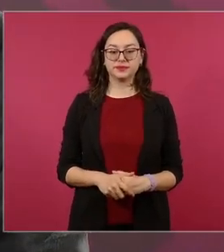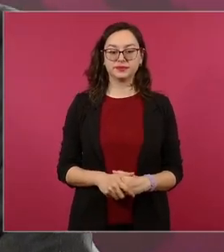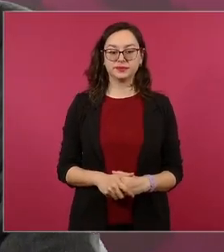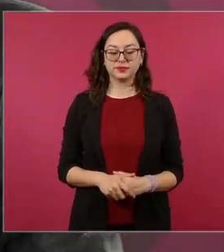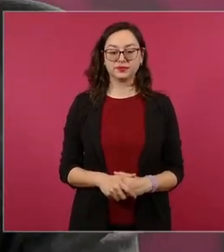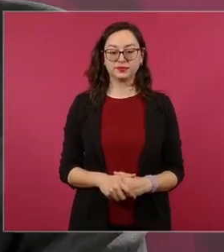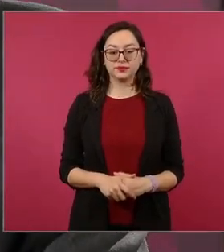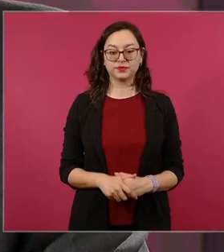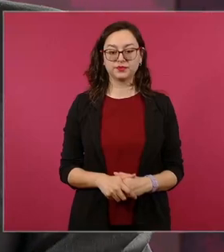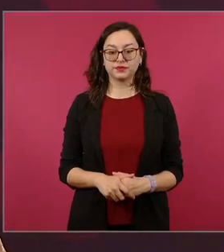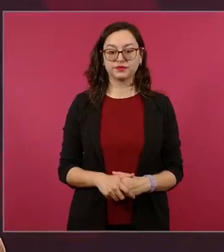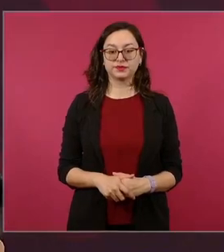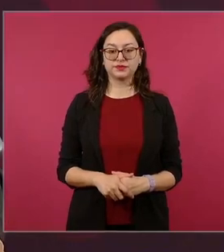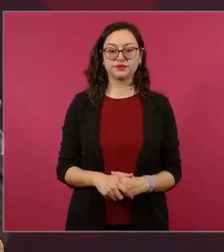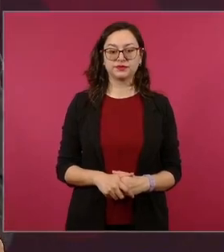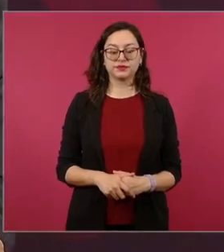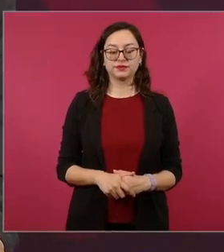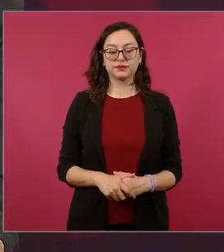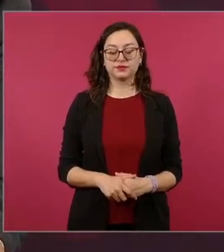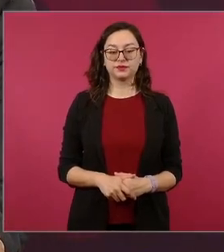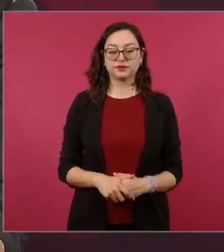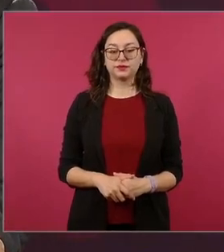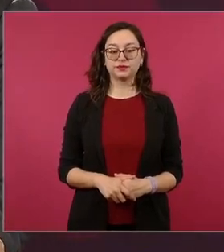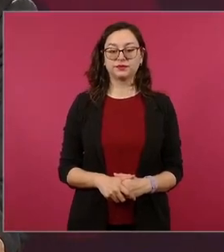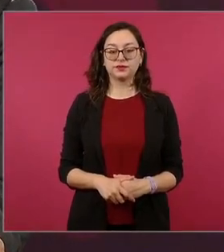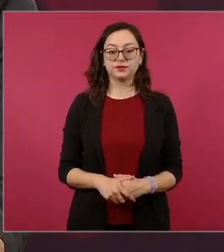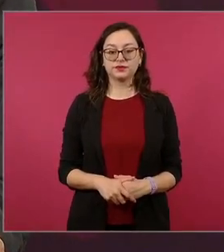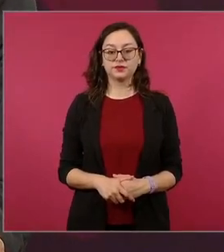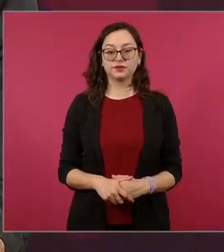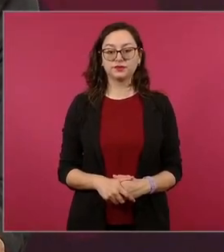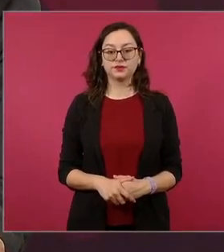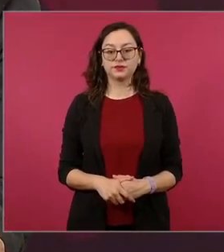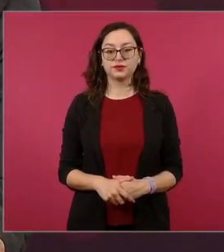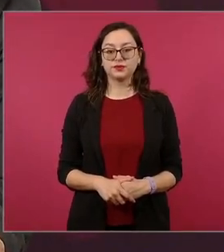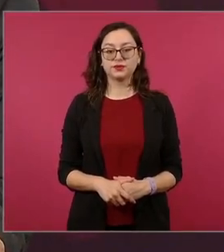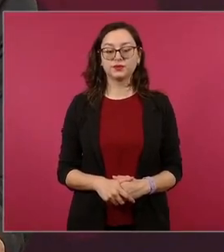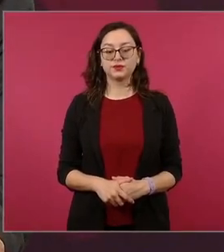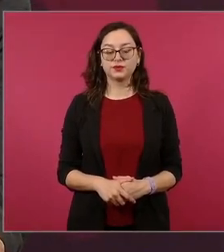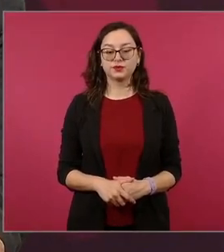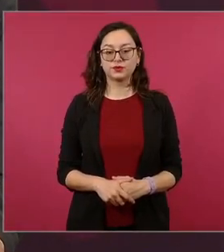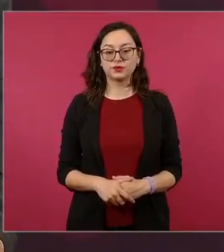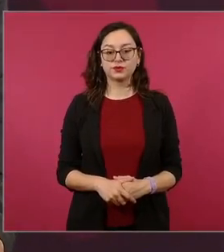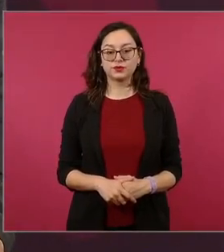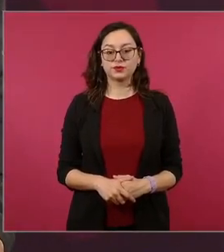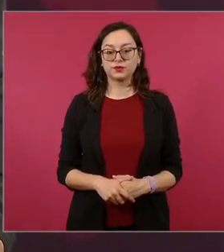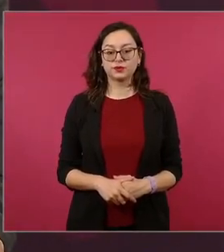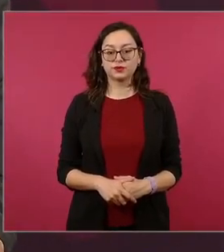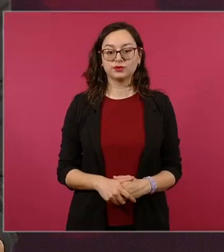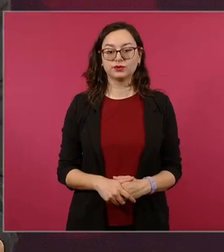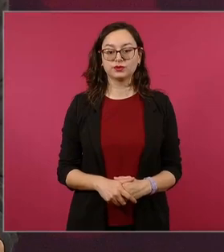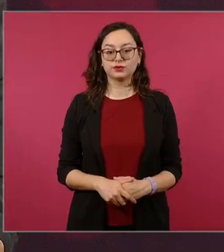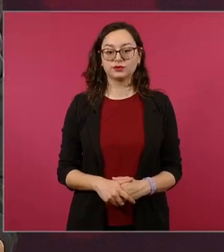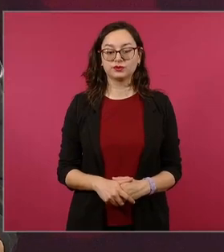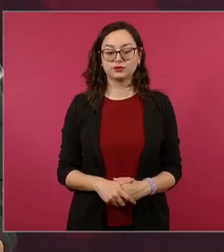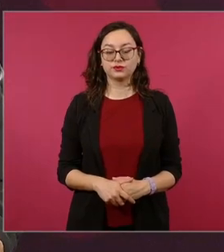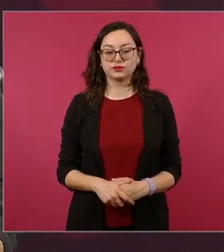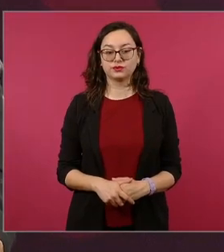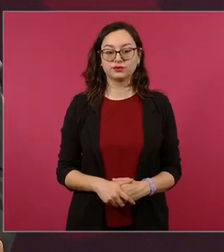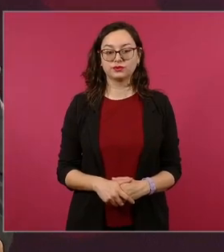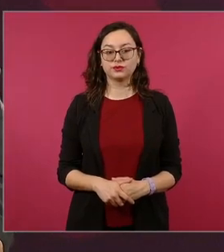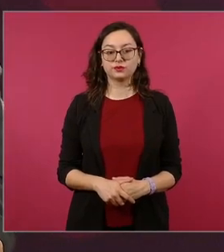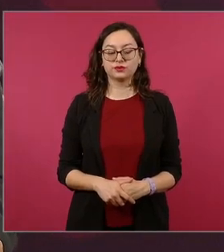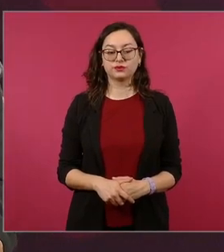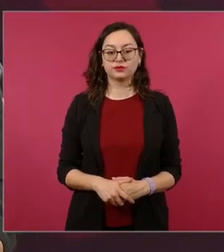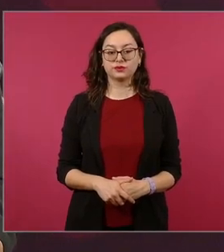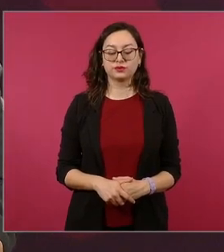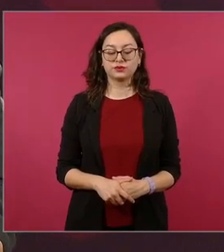Acuérdense de cómo el conservadurismo alentó el